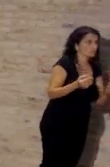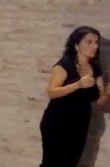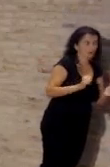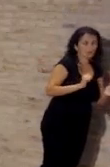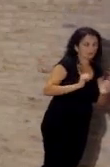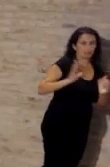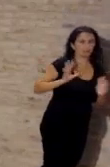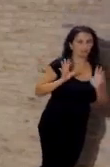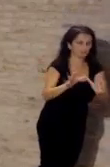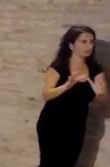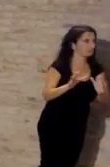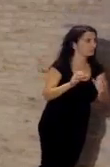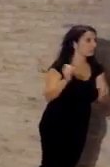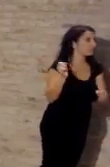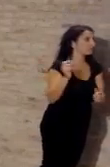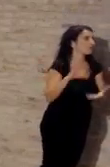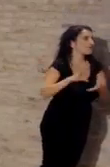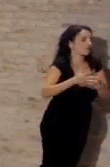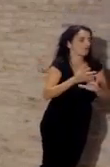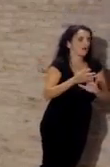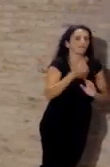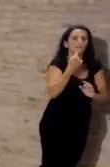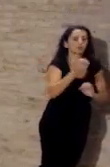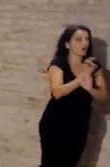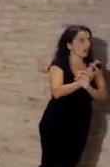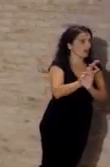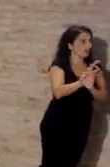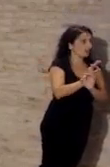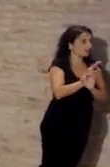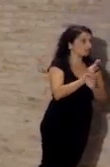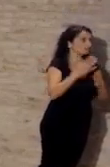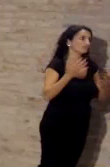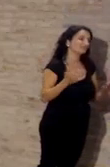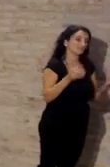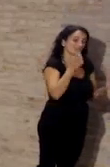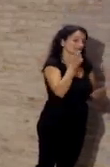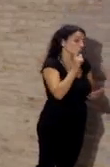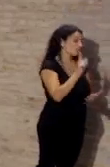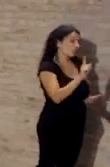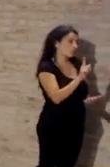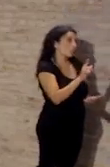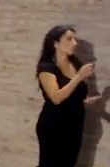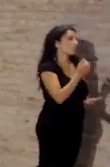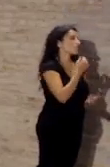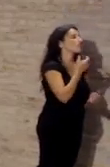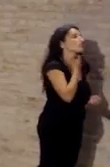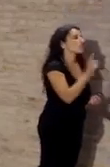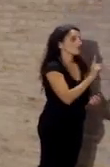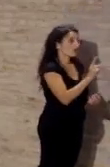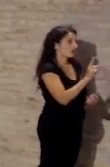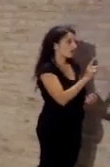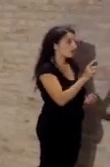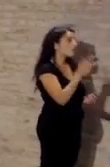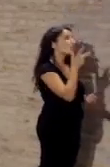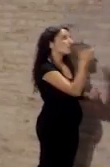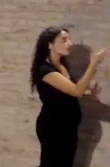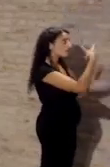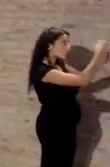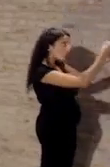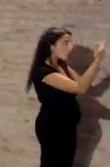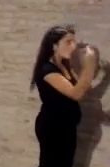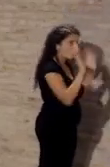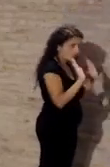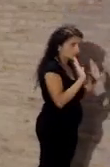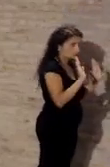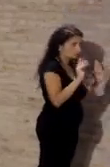prepo y te agarran bueno eso no nos tiene por qué pasar si no nos gusta y si no queremos o si no conocemos a la persona y no es de nuestra confianza